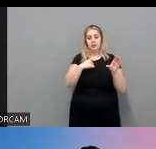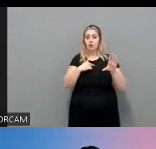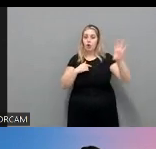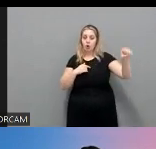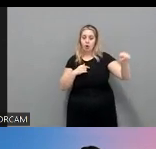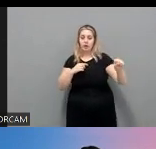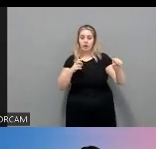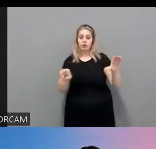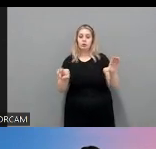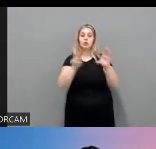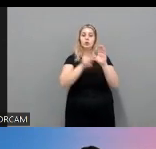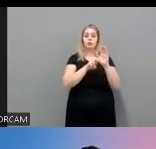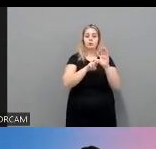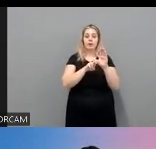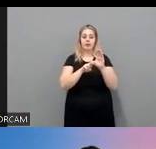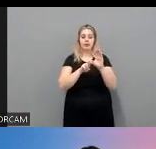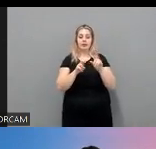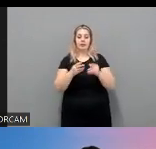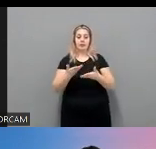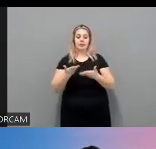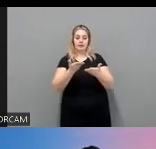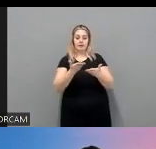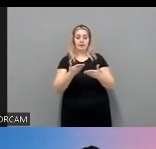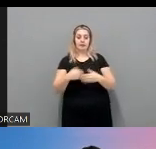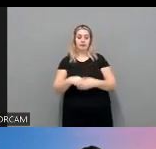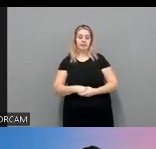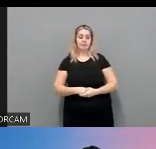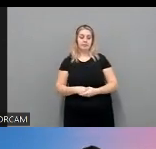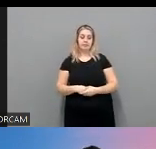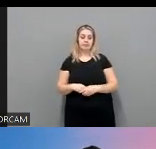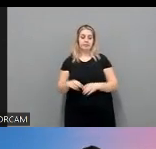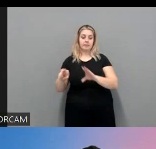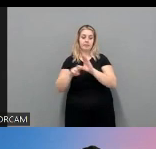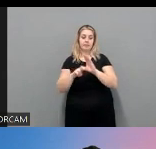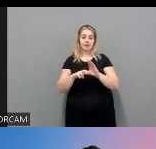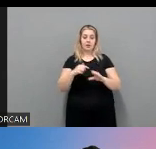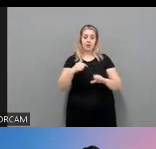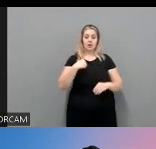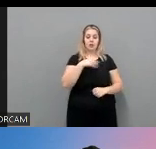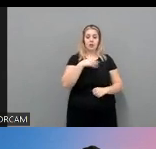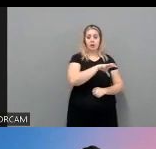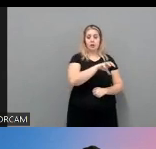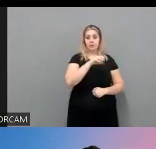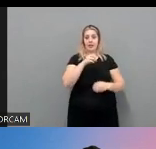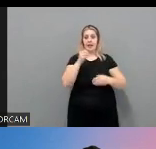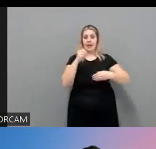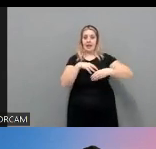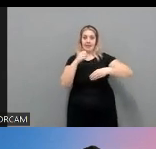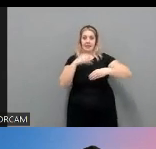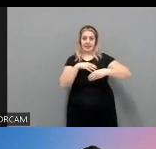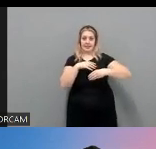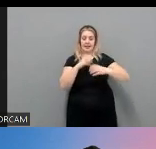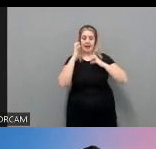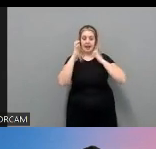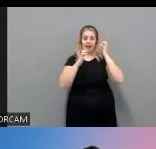Subir, llevar. Eso es, subir. Llevar. Me lo llevo a la cesta de los animales.